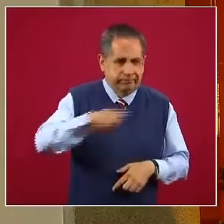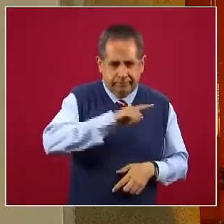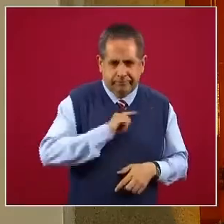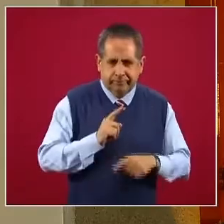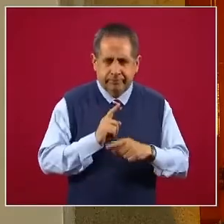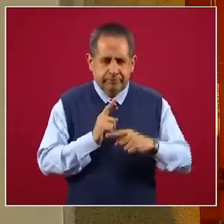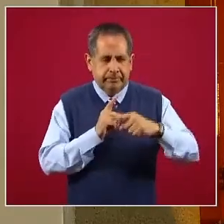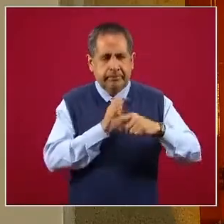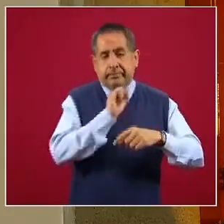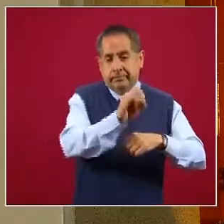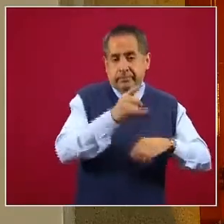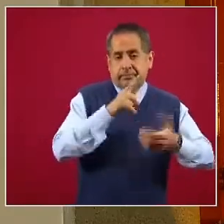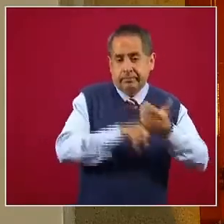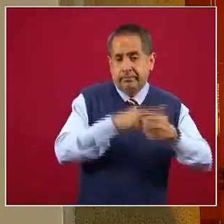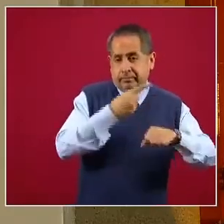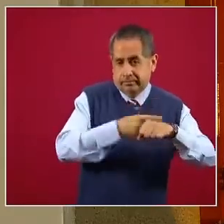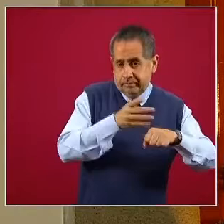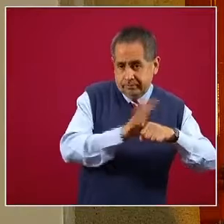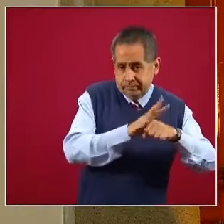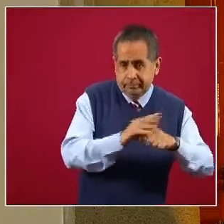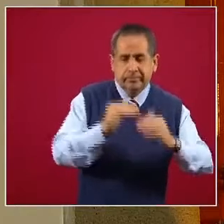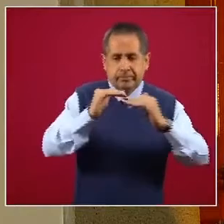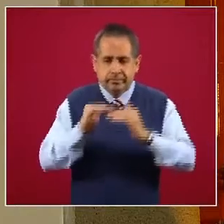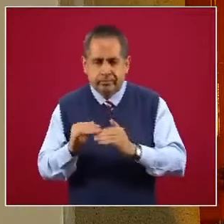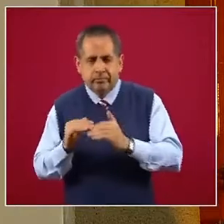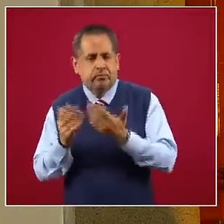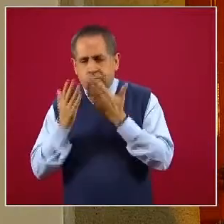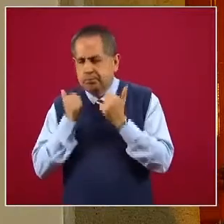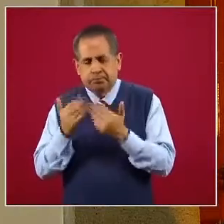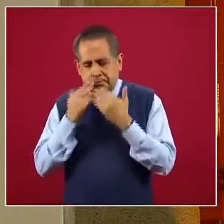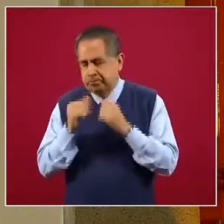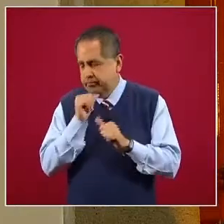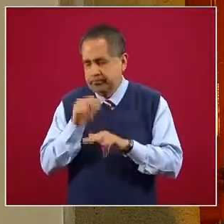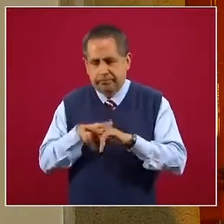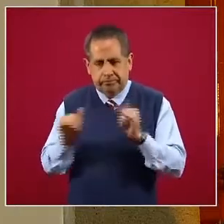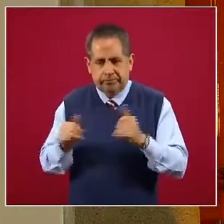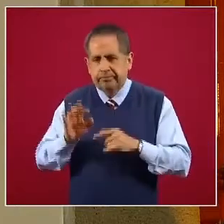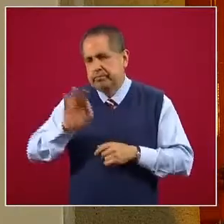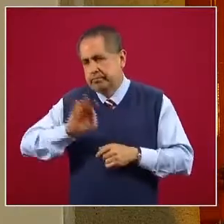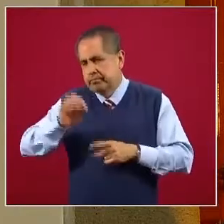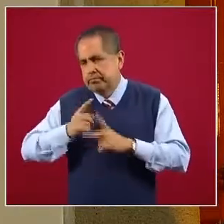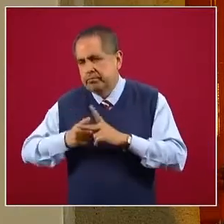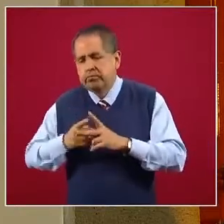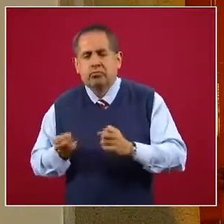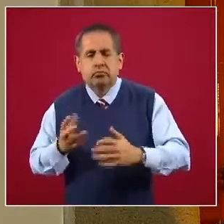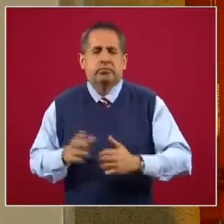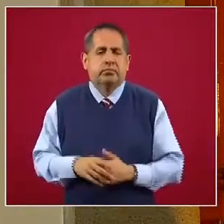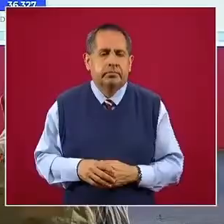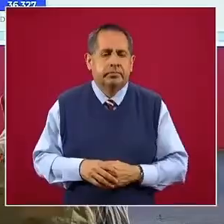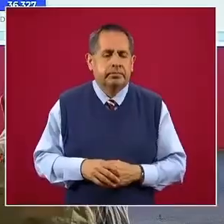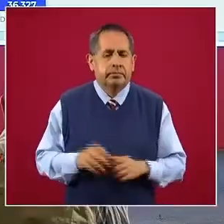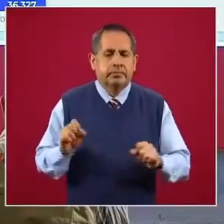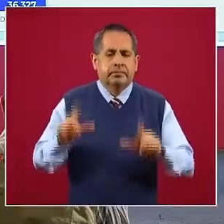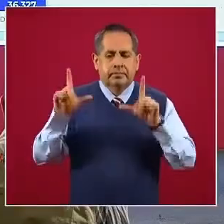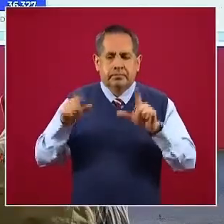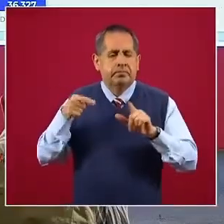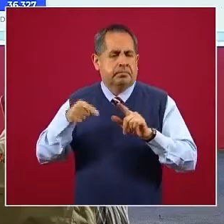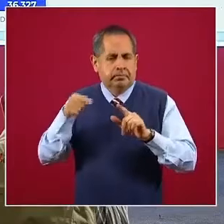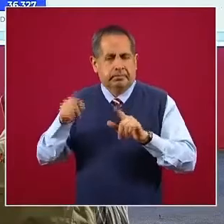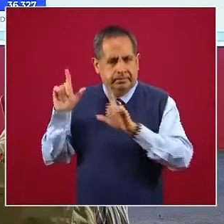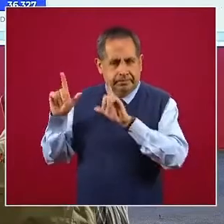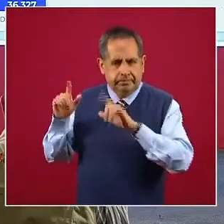salido positivas, y de hecho de ahí se va a obtener precisamente el porcentaje de positividad. Entonces este gráfico lo vamos a